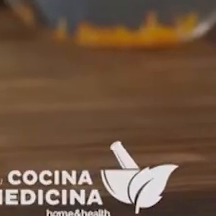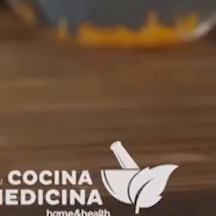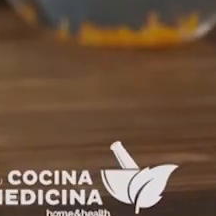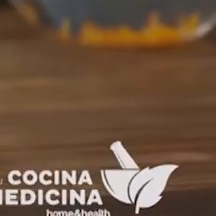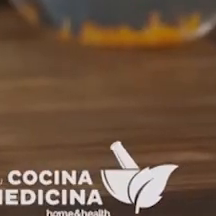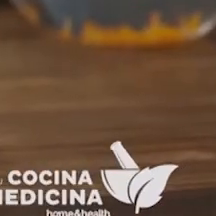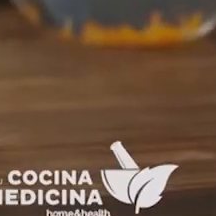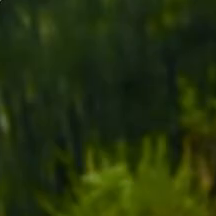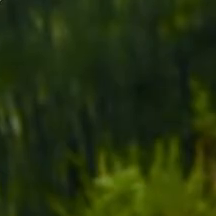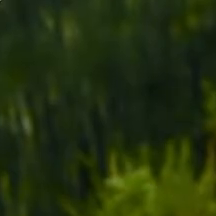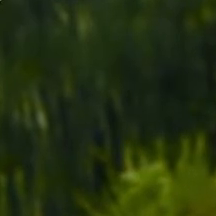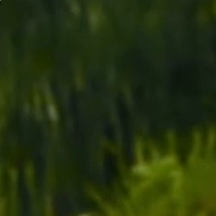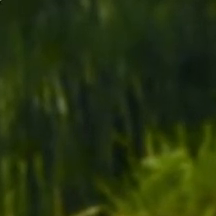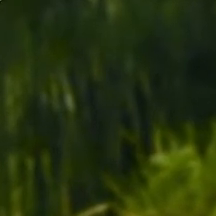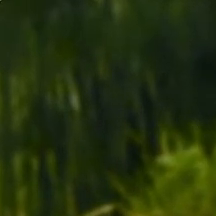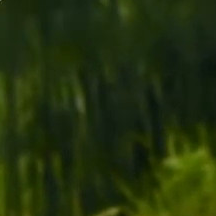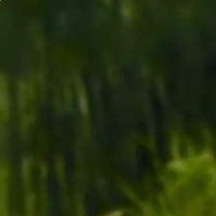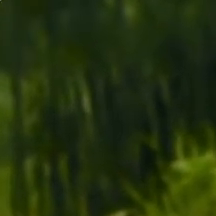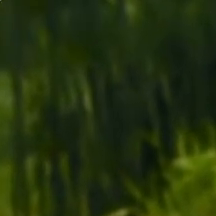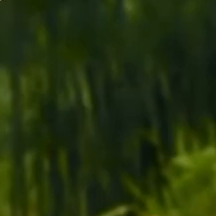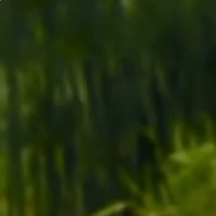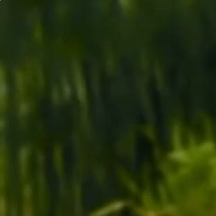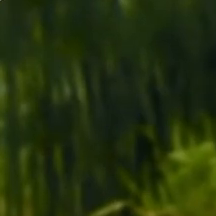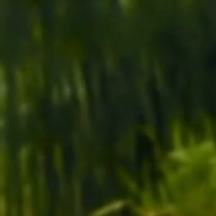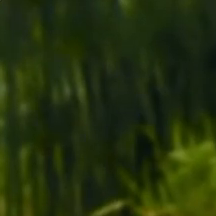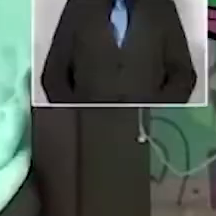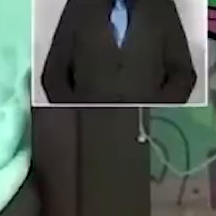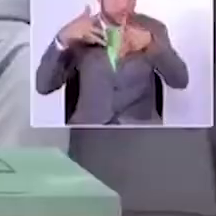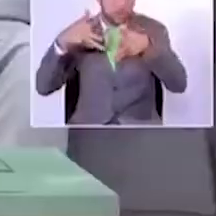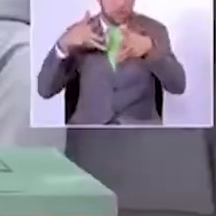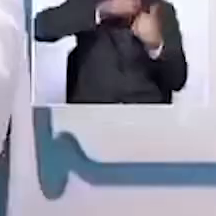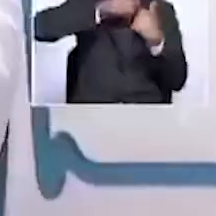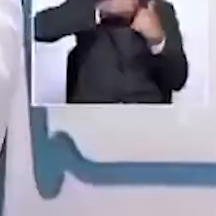Jugo protector gástrico, la alternativa más saludable.